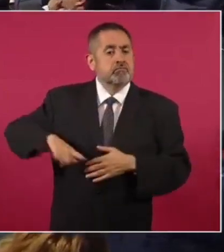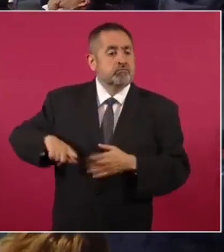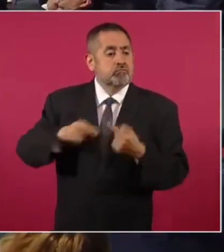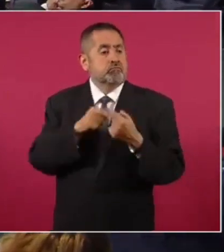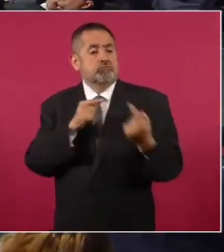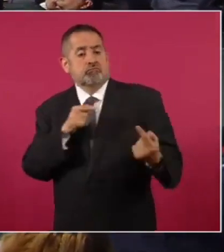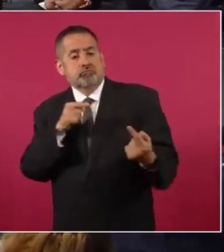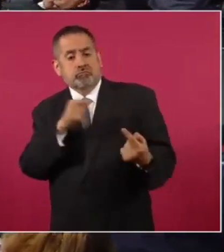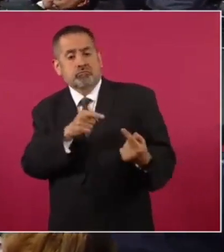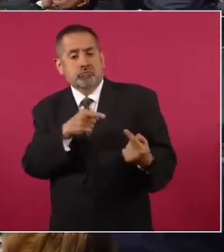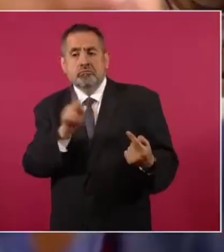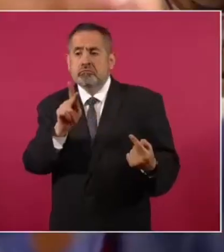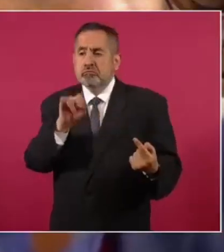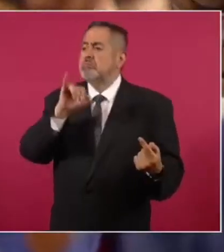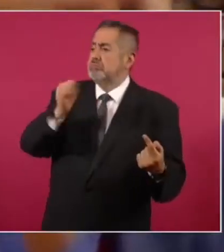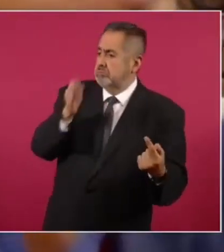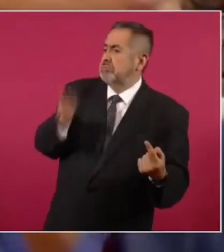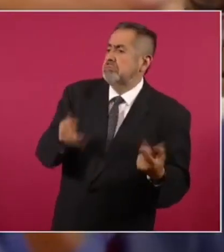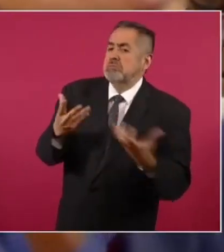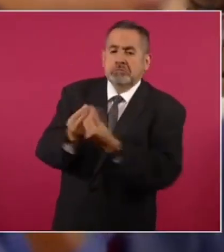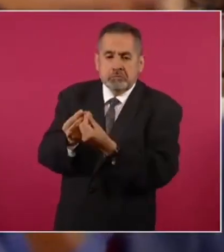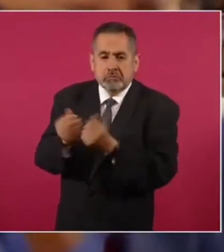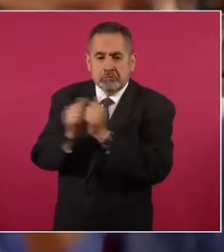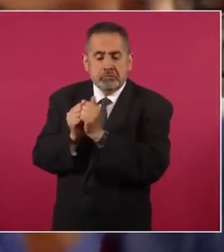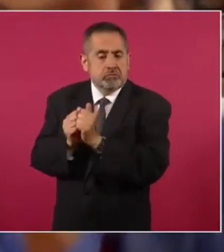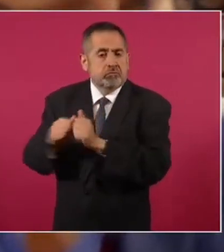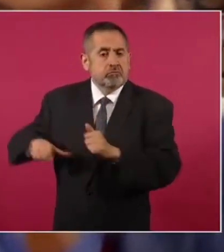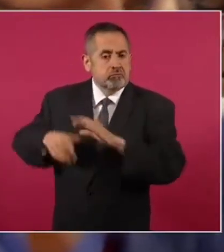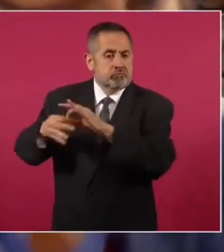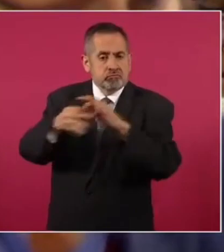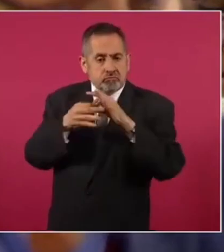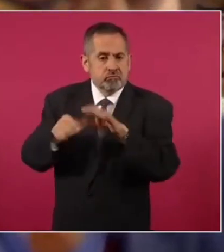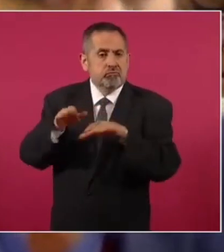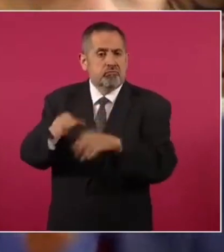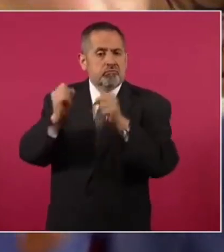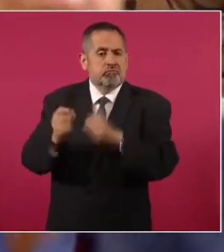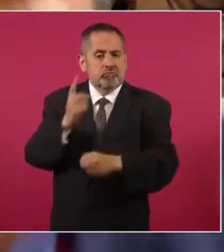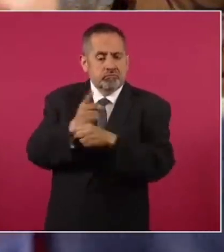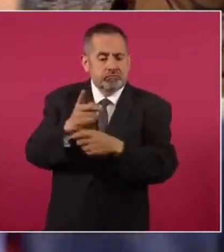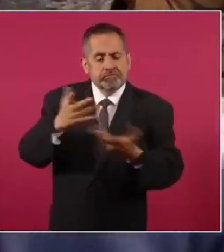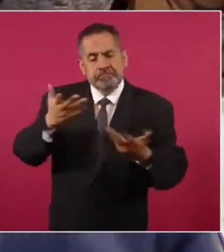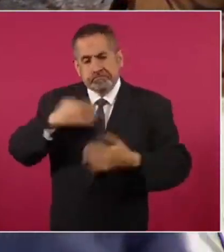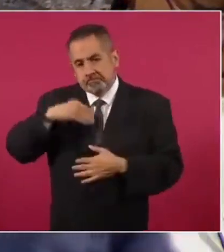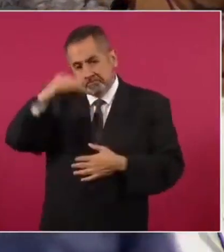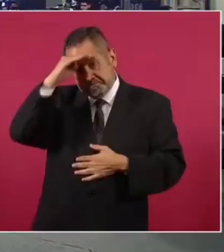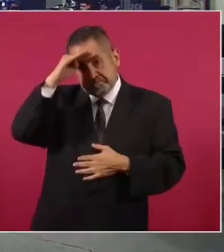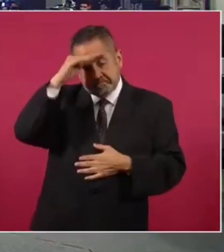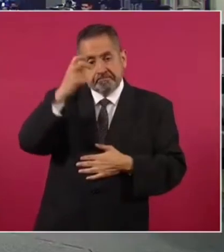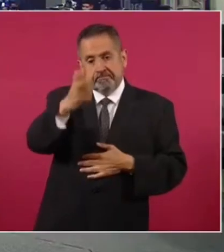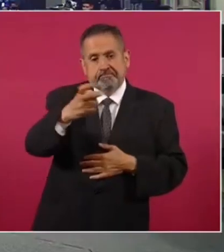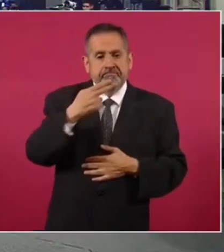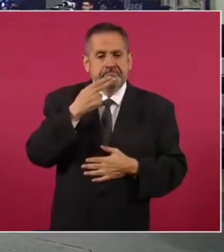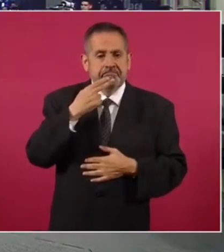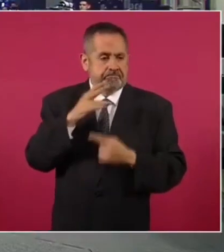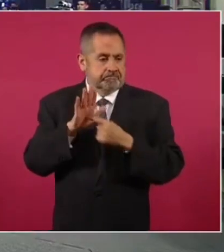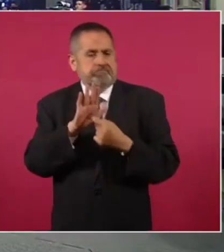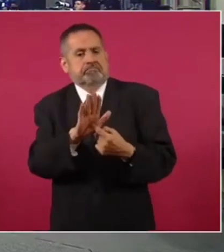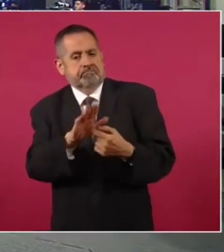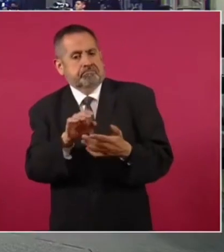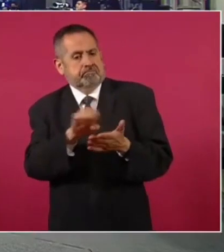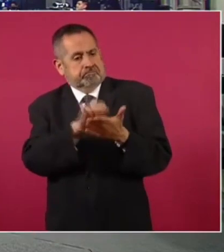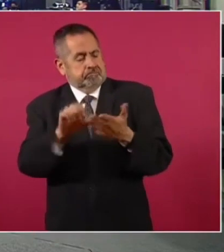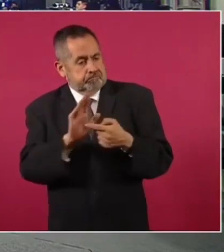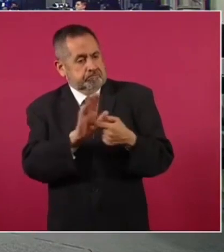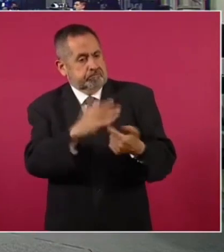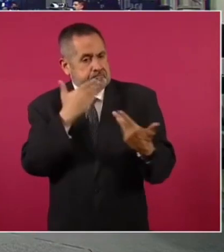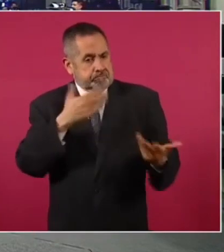oposición, pero que ha trabajado coordinado con su gobierno en estrategias de seguridad. ¿Considera que esto pues sirve como modelo el